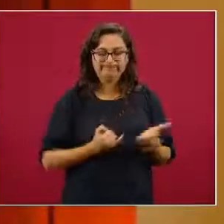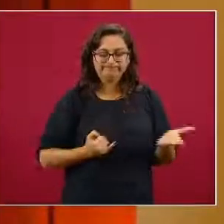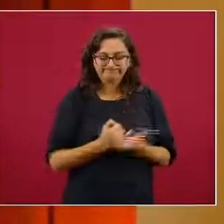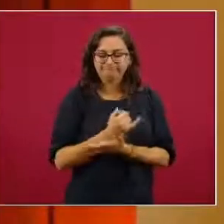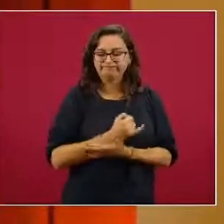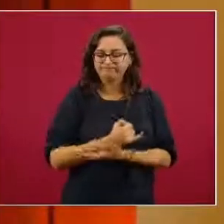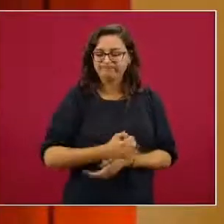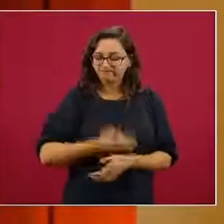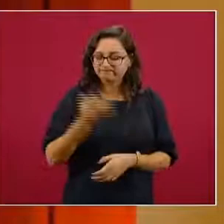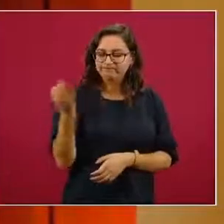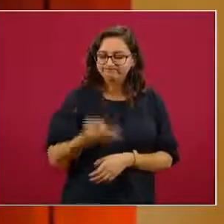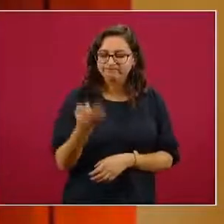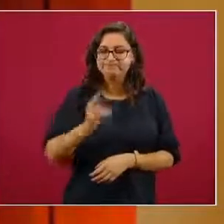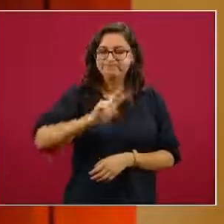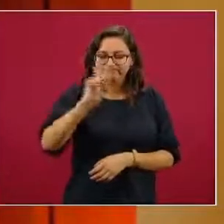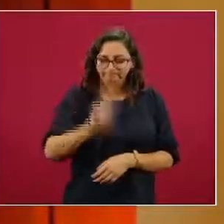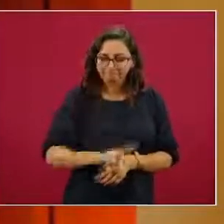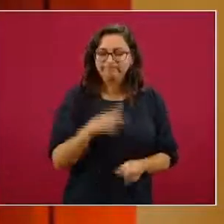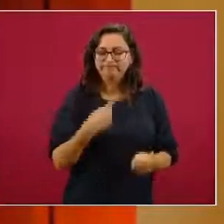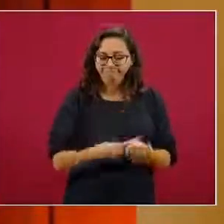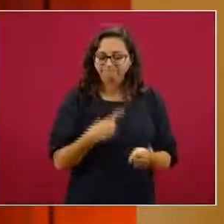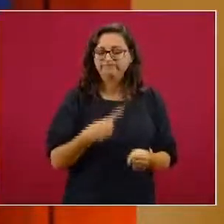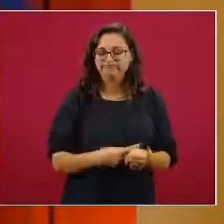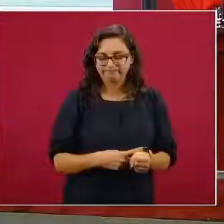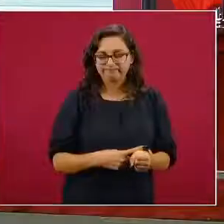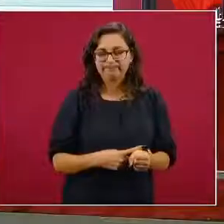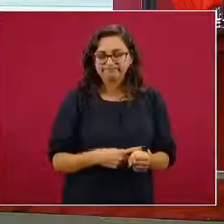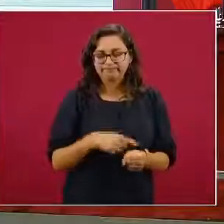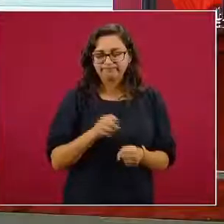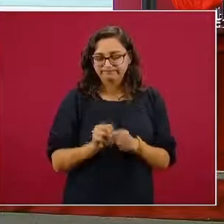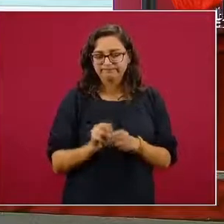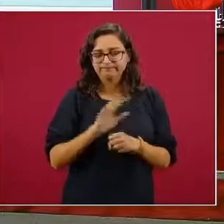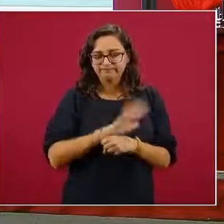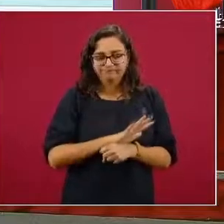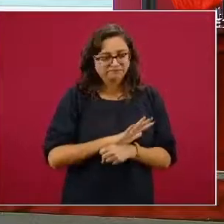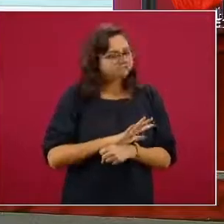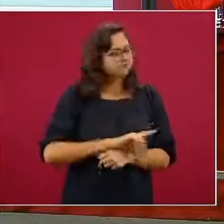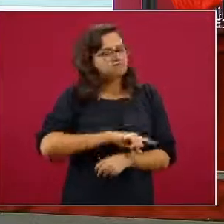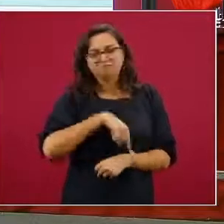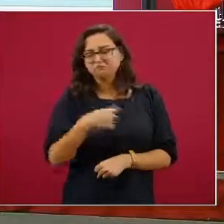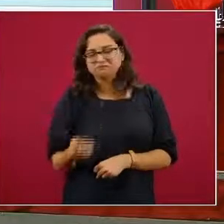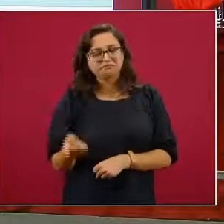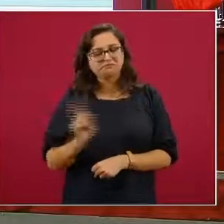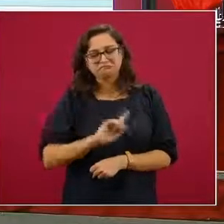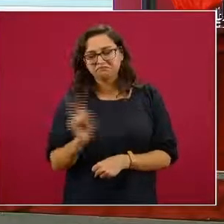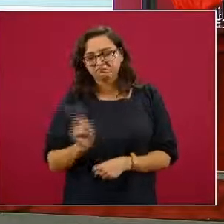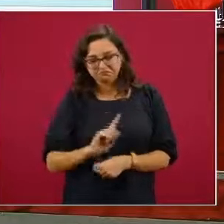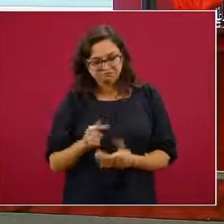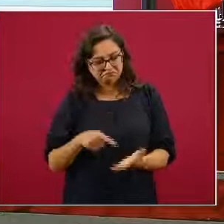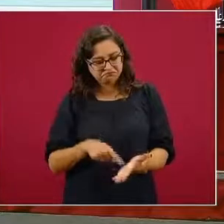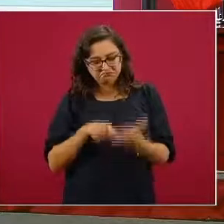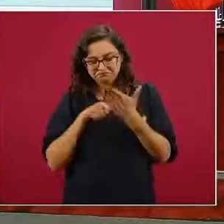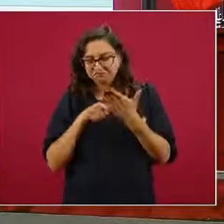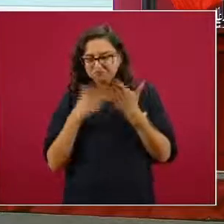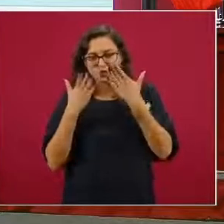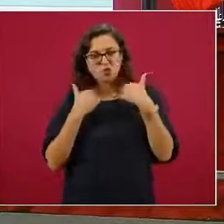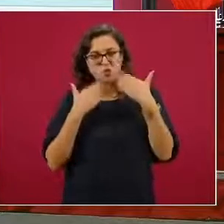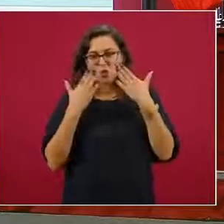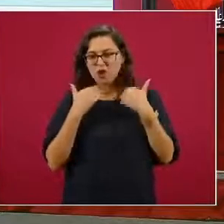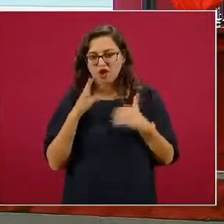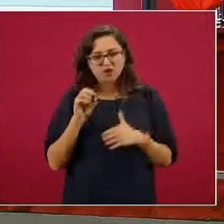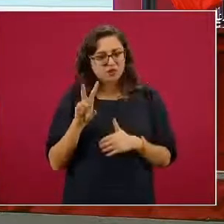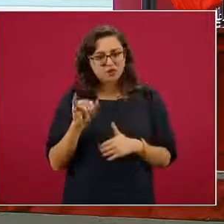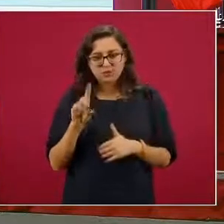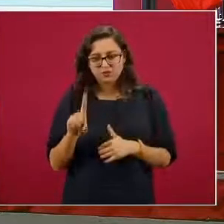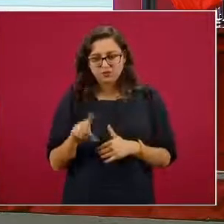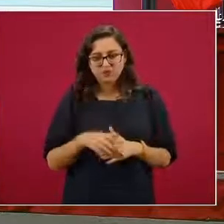resolver y van a decir, sí, es muy probable que haya sido por COVID. O van a decir, no, la evidencia no sugiere que se trate por